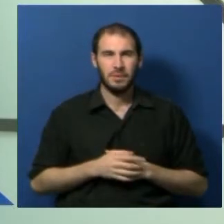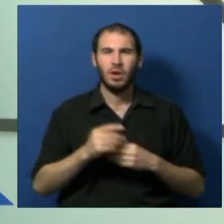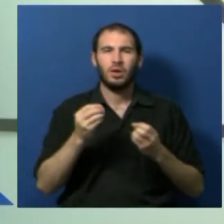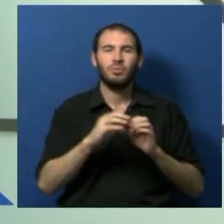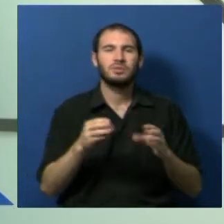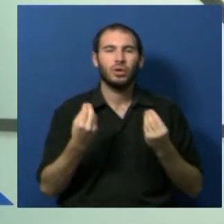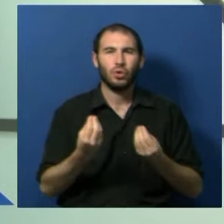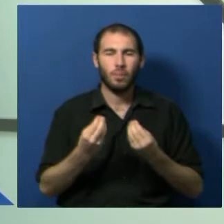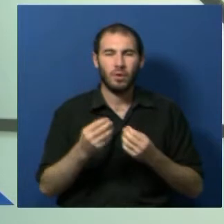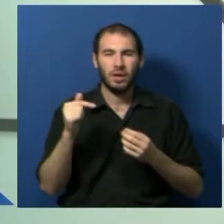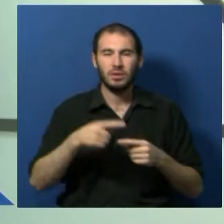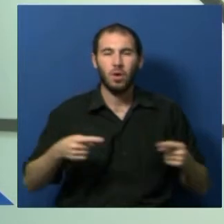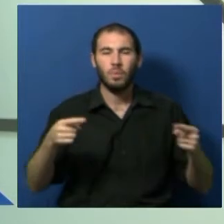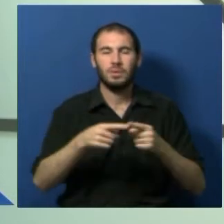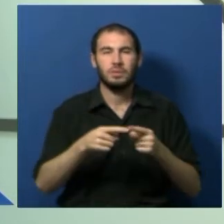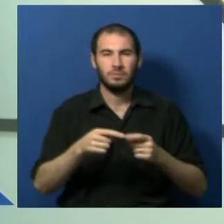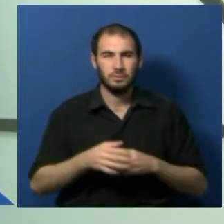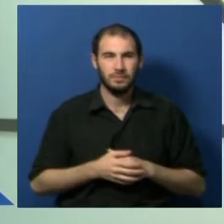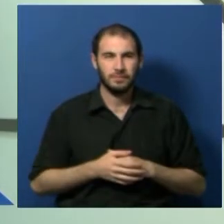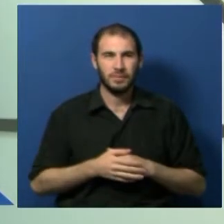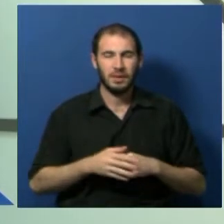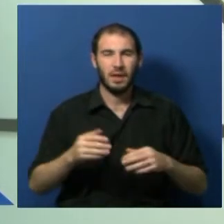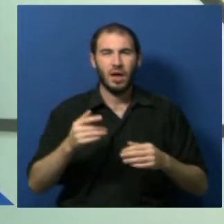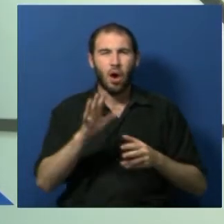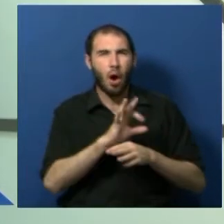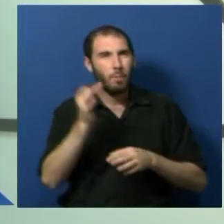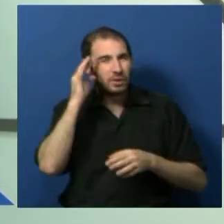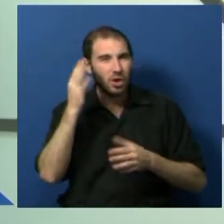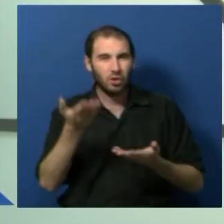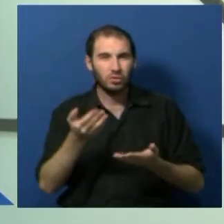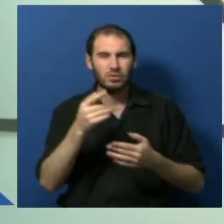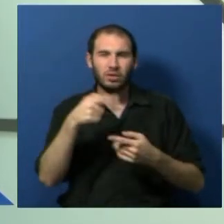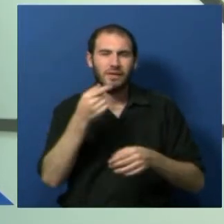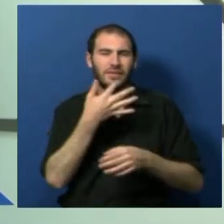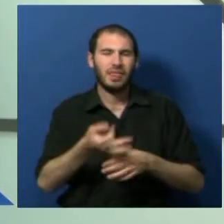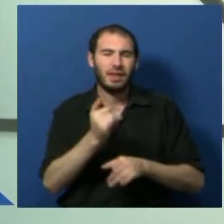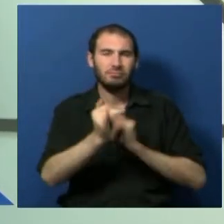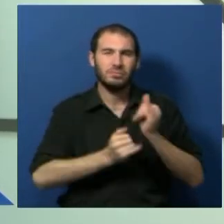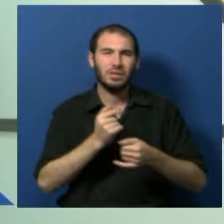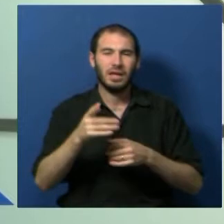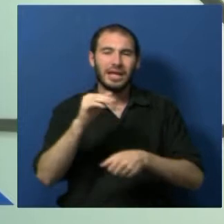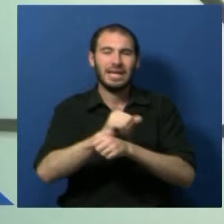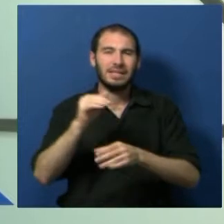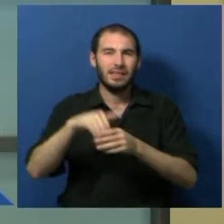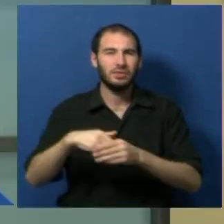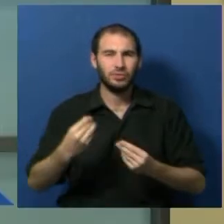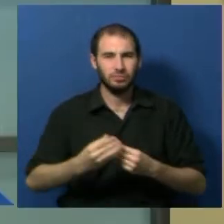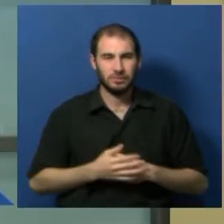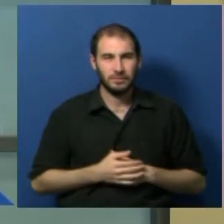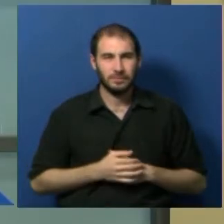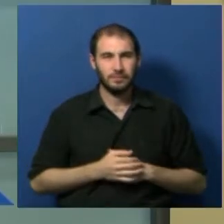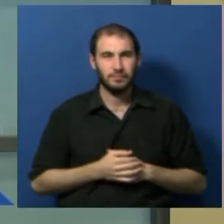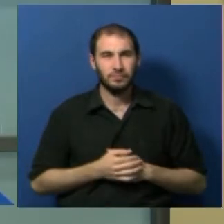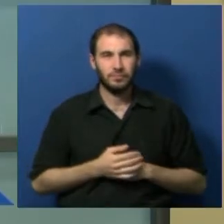nació esta intención de transmitir una mirada, una realidad de la vida en las cárceles de la provincia? Mira,